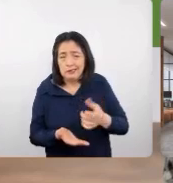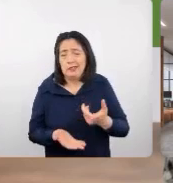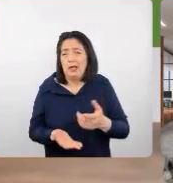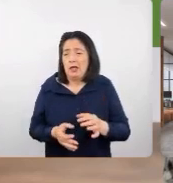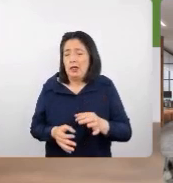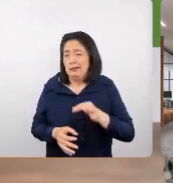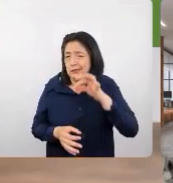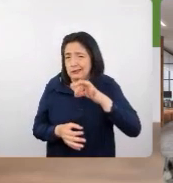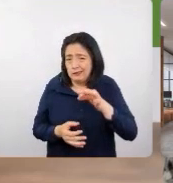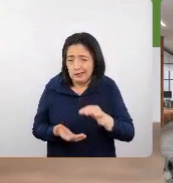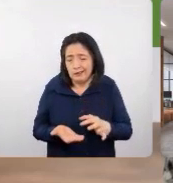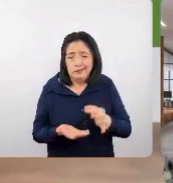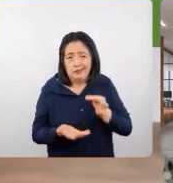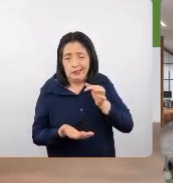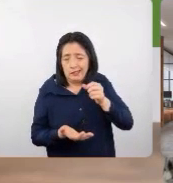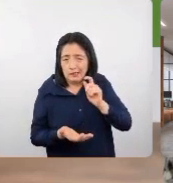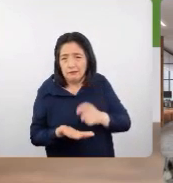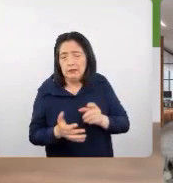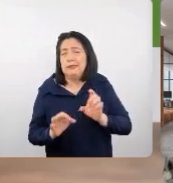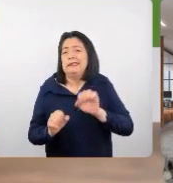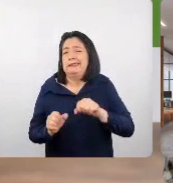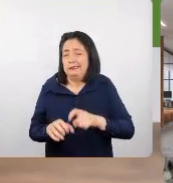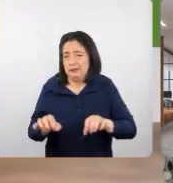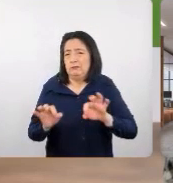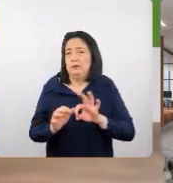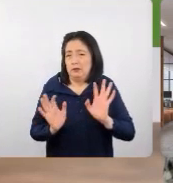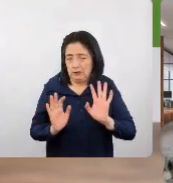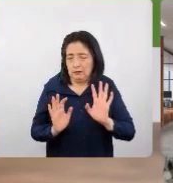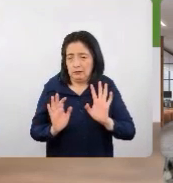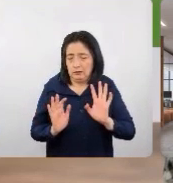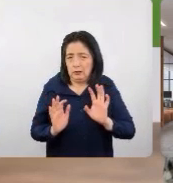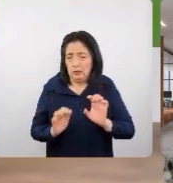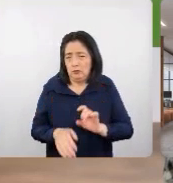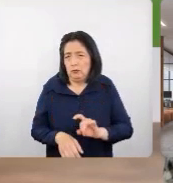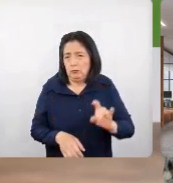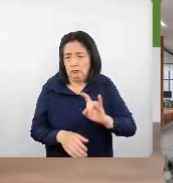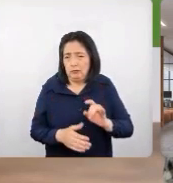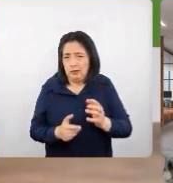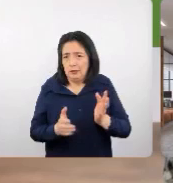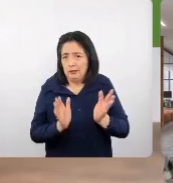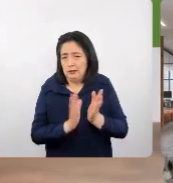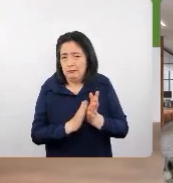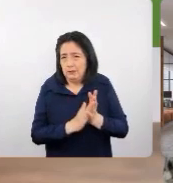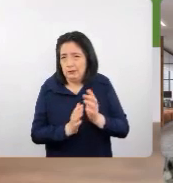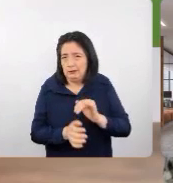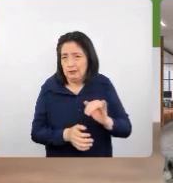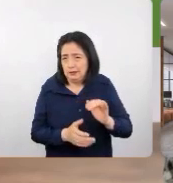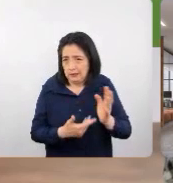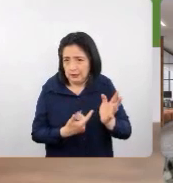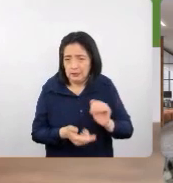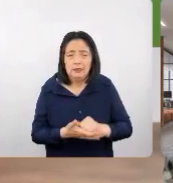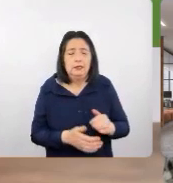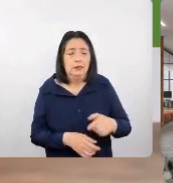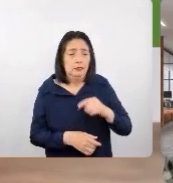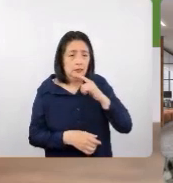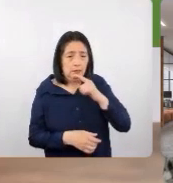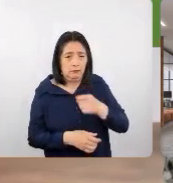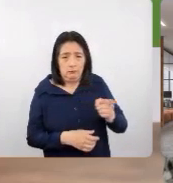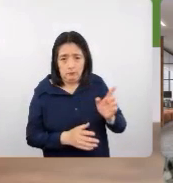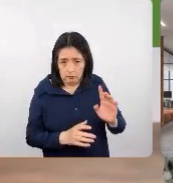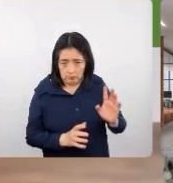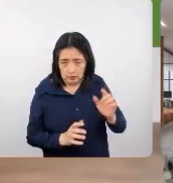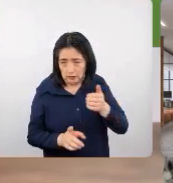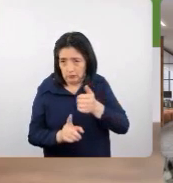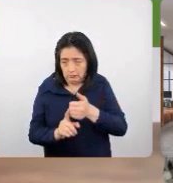té, es importante evitar utilizar la mano izquierda. Las mujeres locales, sí, por